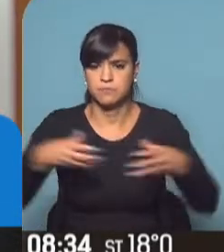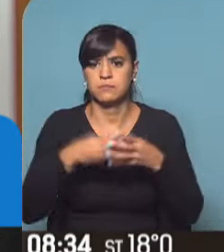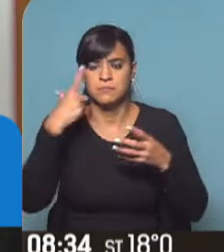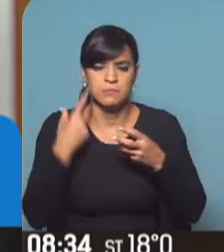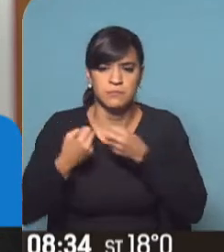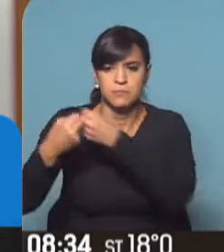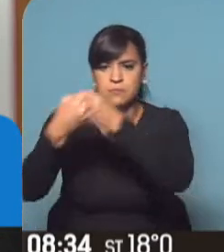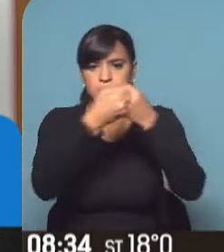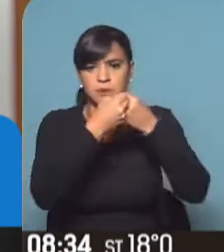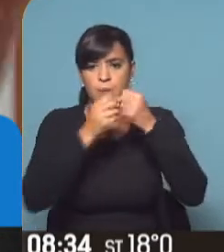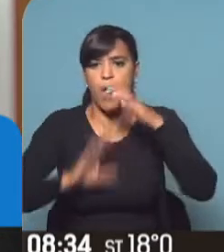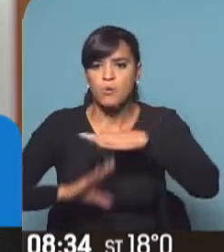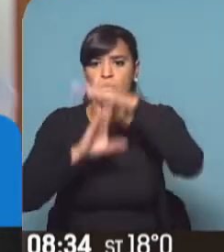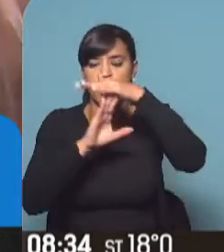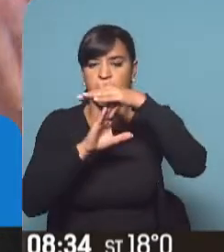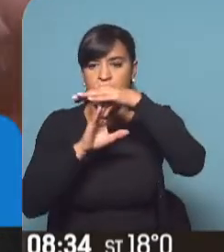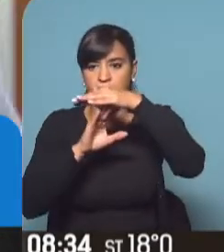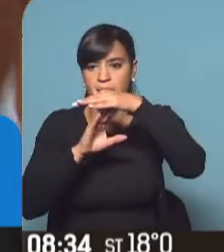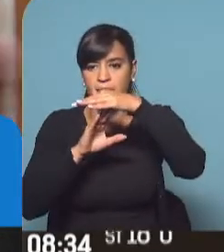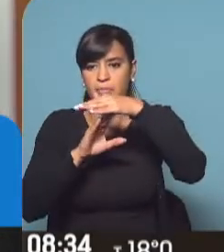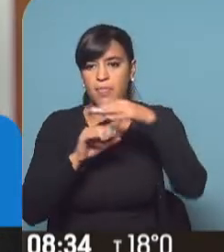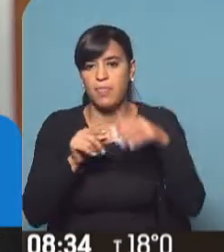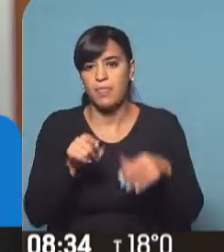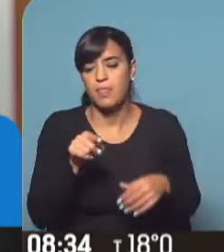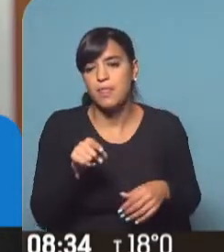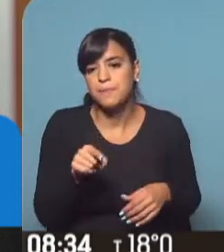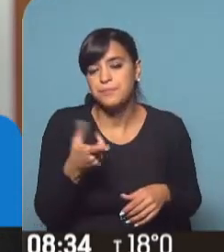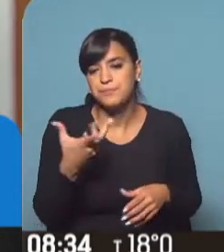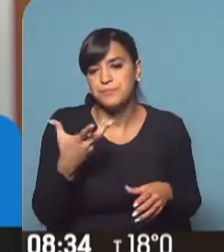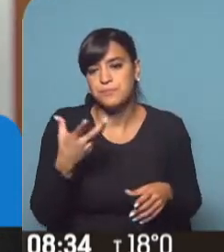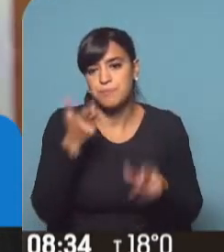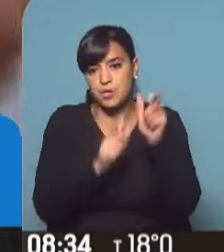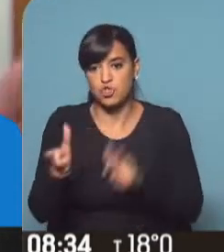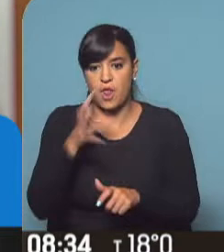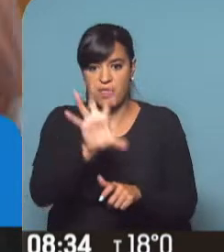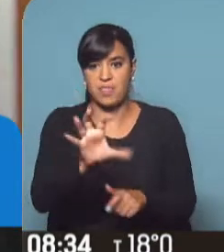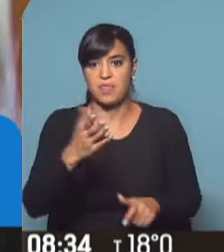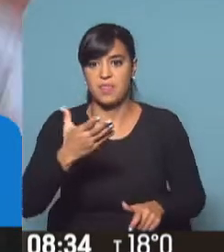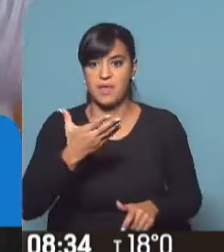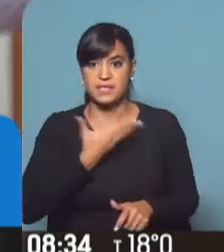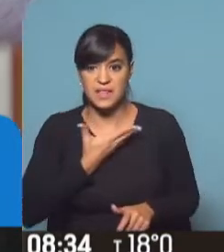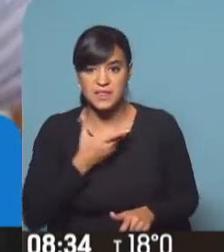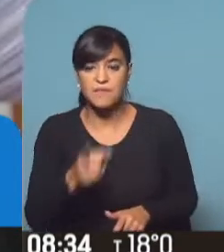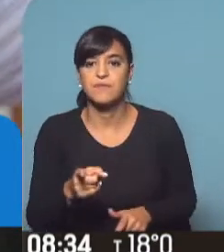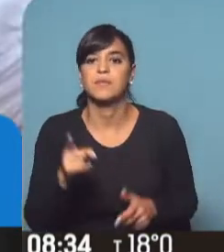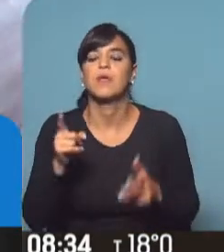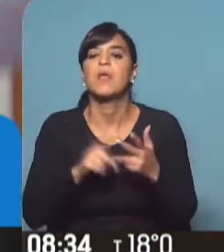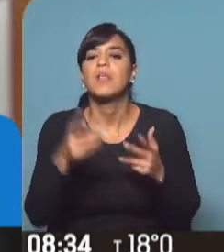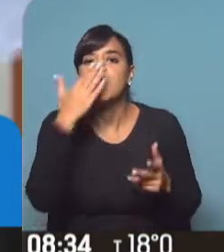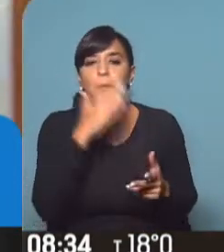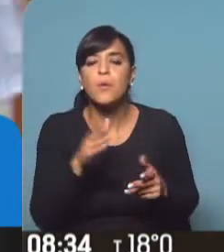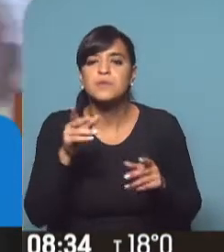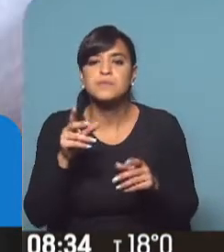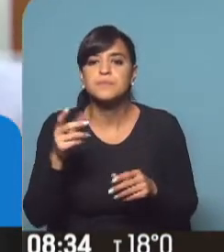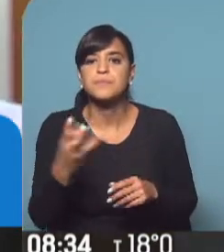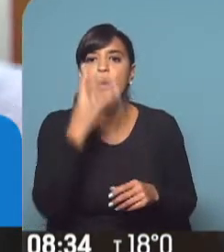a través de la autoridad de la palabra pública con este con los santafesinos y luego dar cuenta permanentemente no cada cuatro años donde